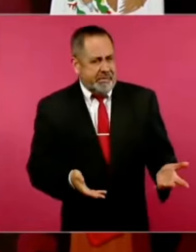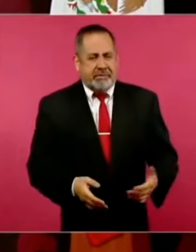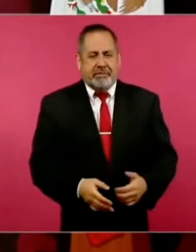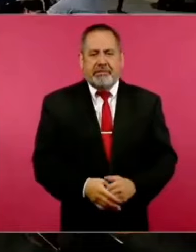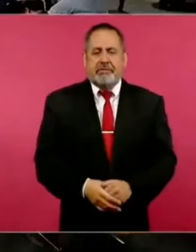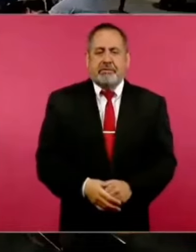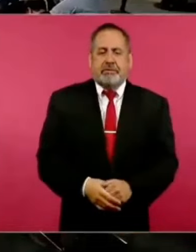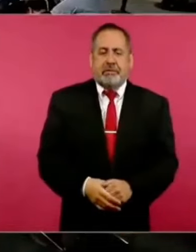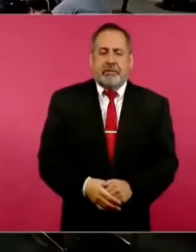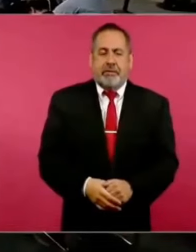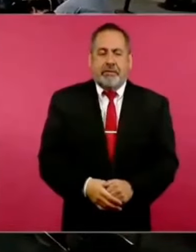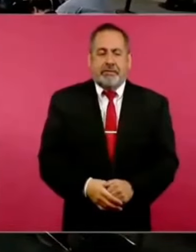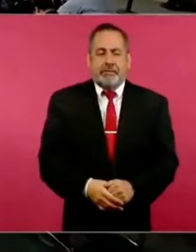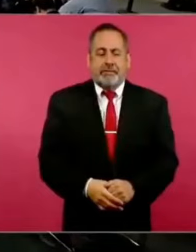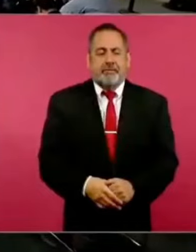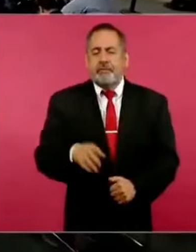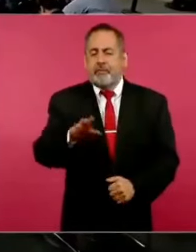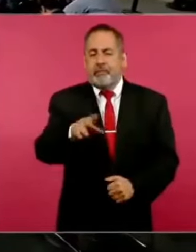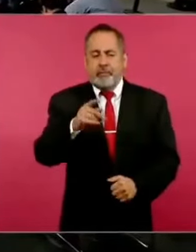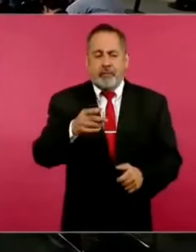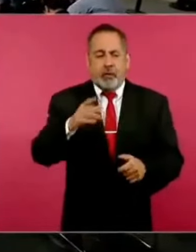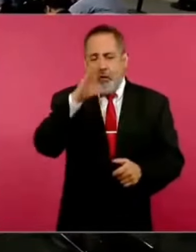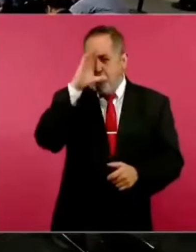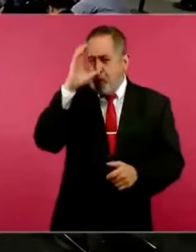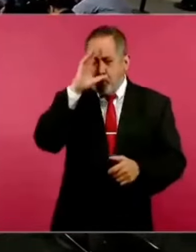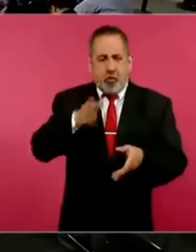Pero los pasillos esos, la...